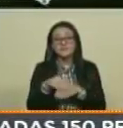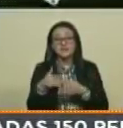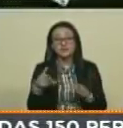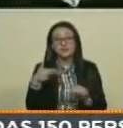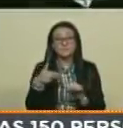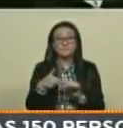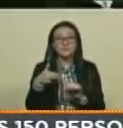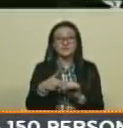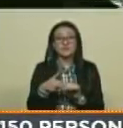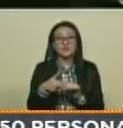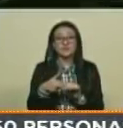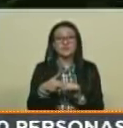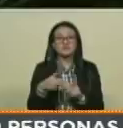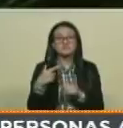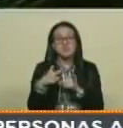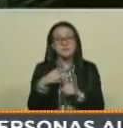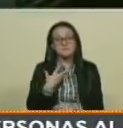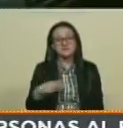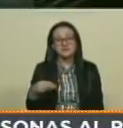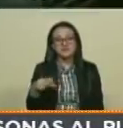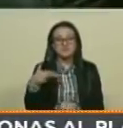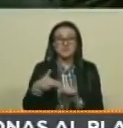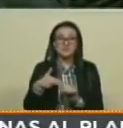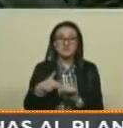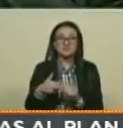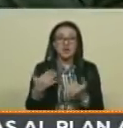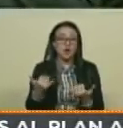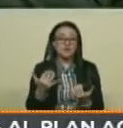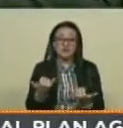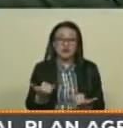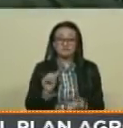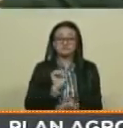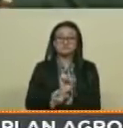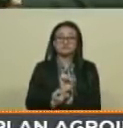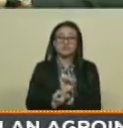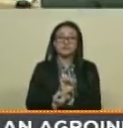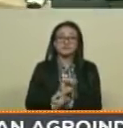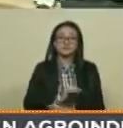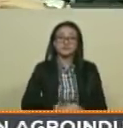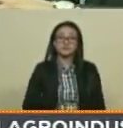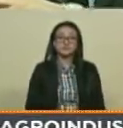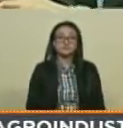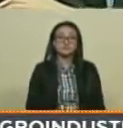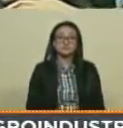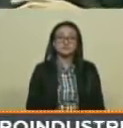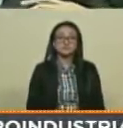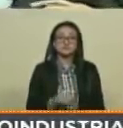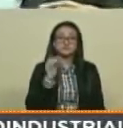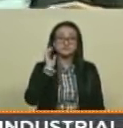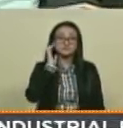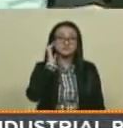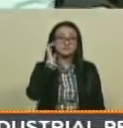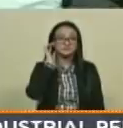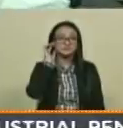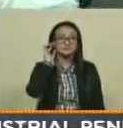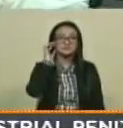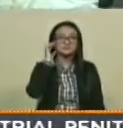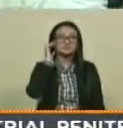petróleo y un presidente PDVSA, hoy privado de libertad. ¿Puede decirse entonces que